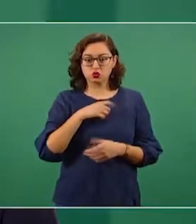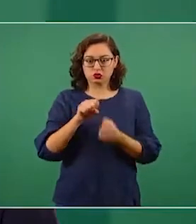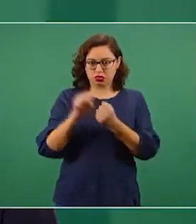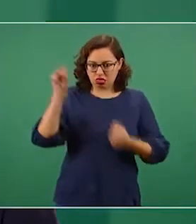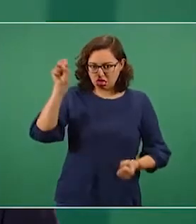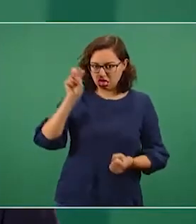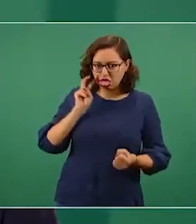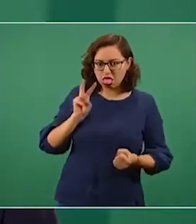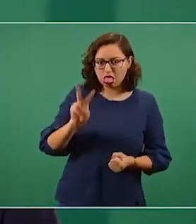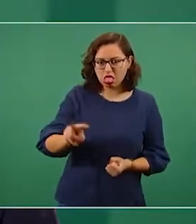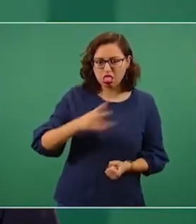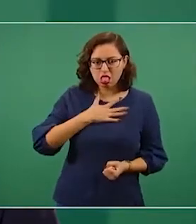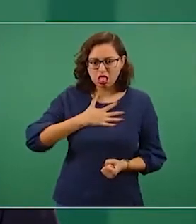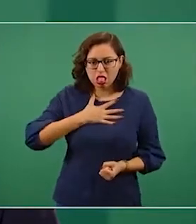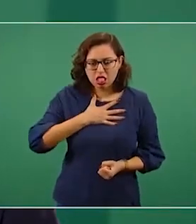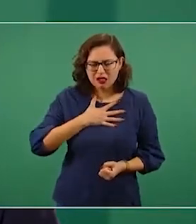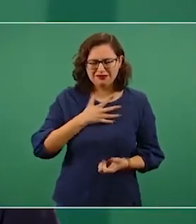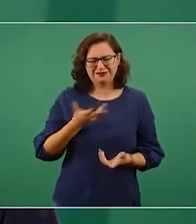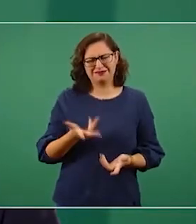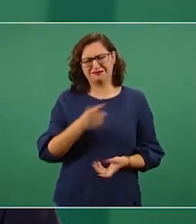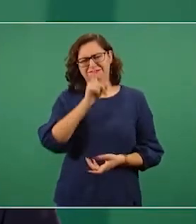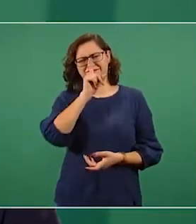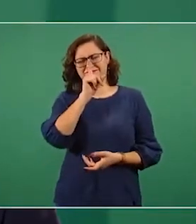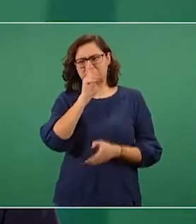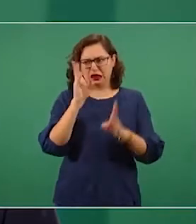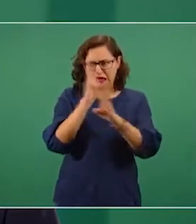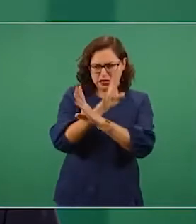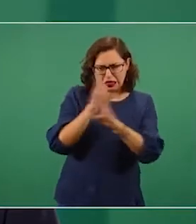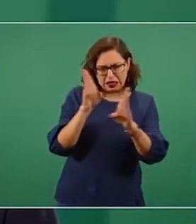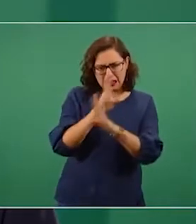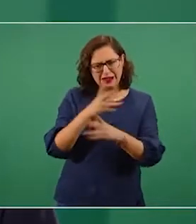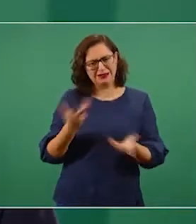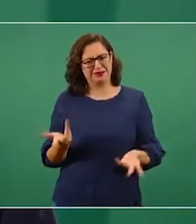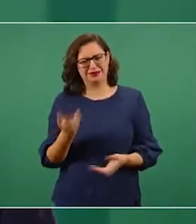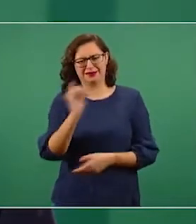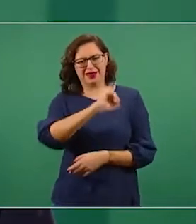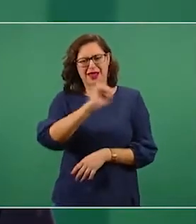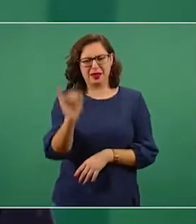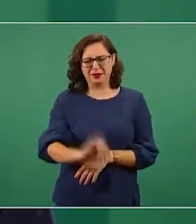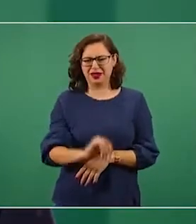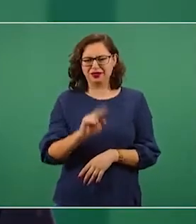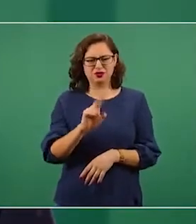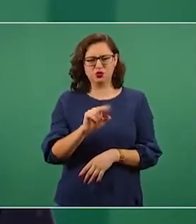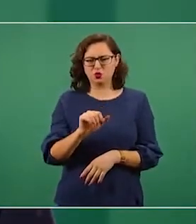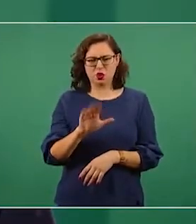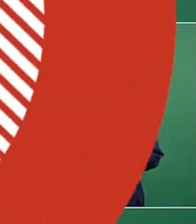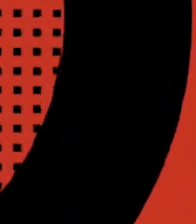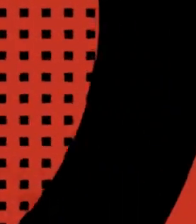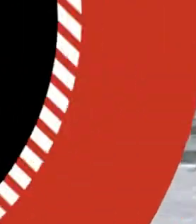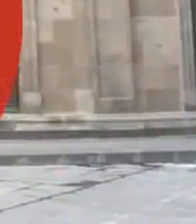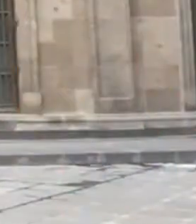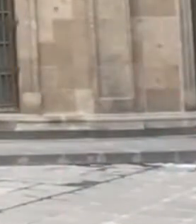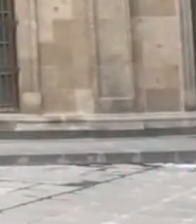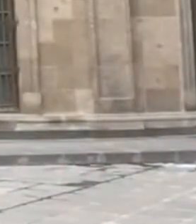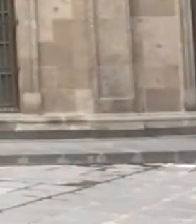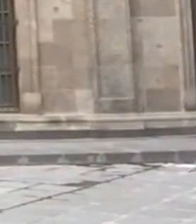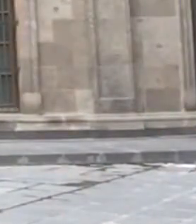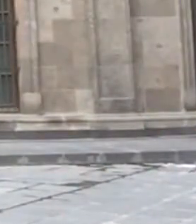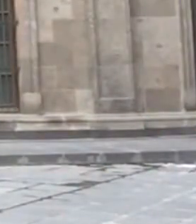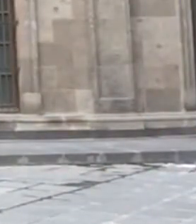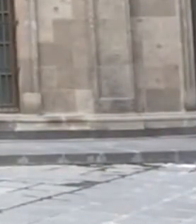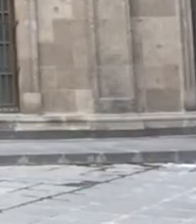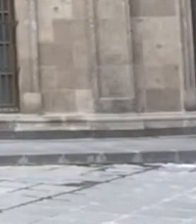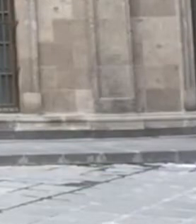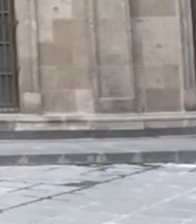cabo acciones de espionaje en contra de nadie. En temas internacionales, el